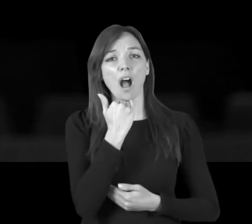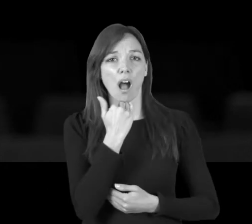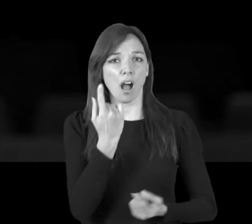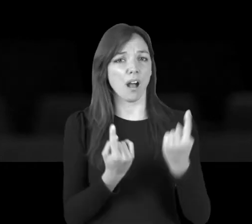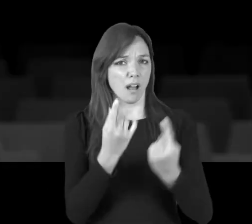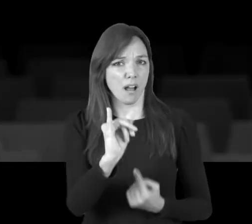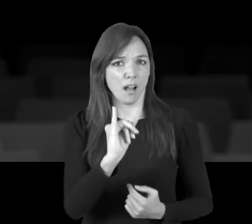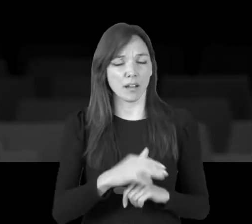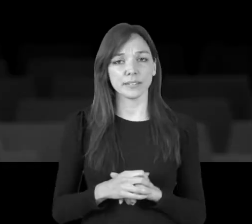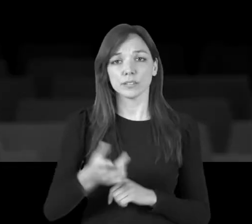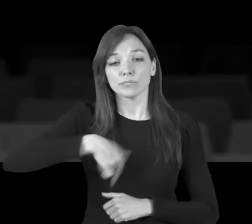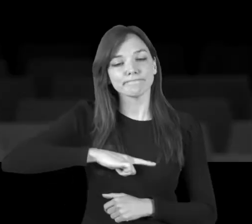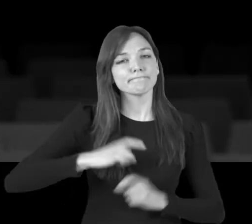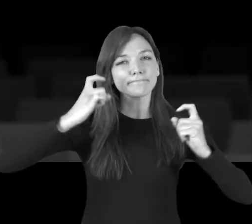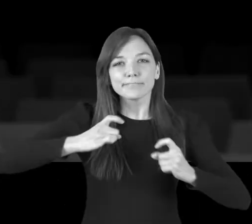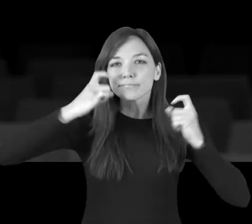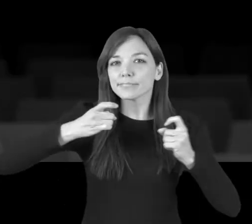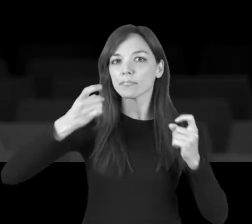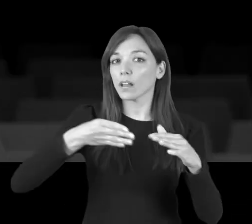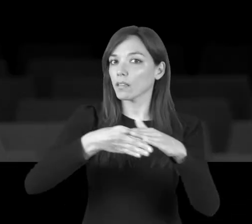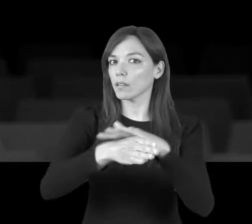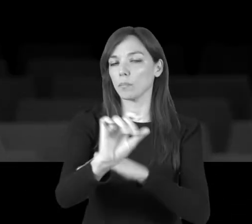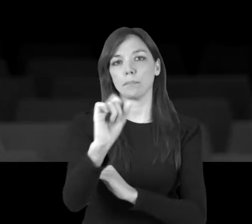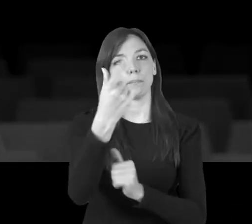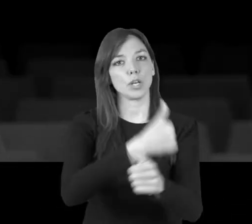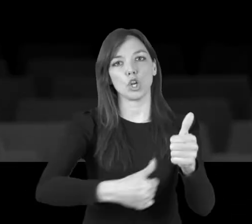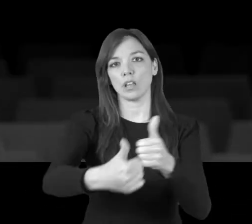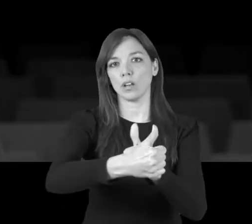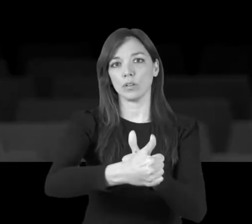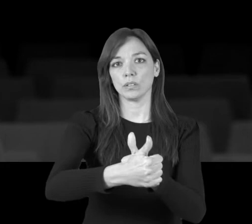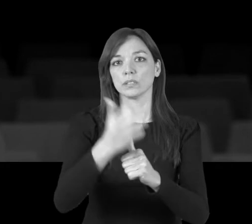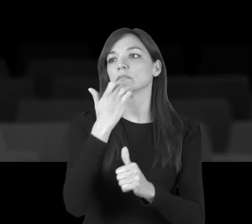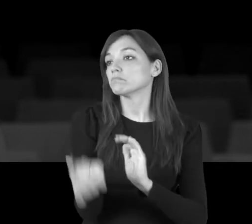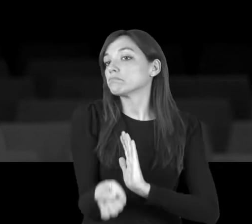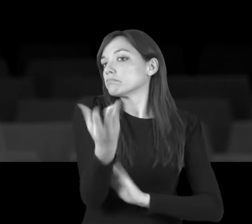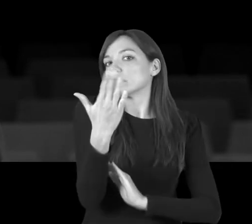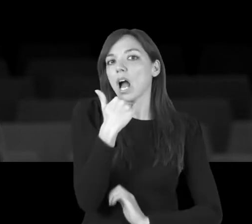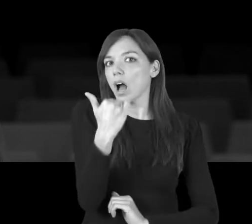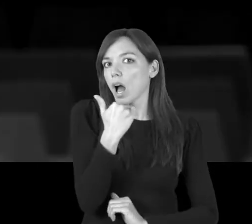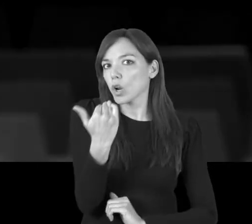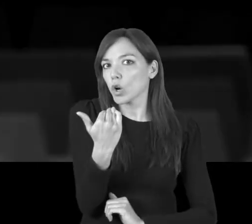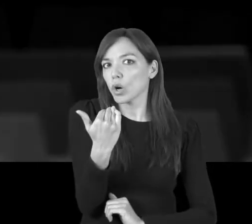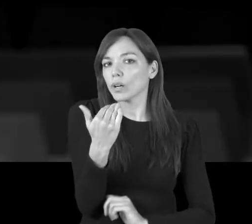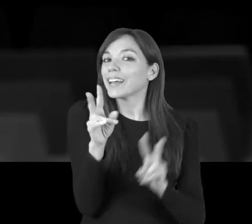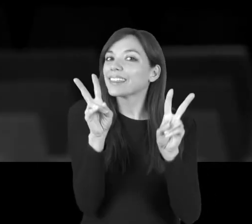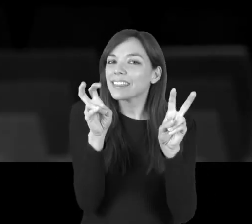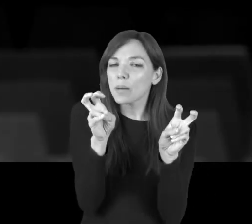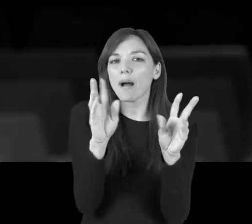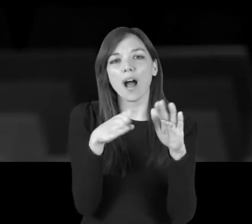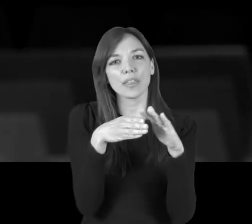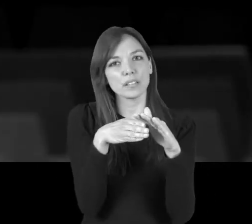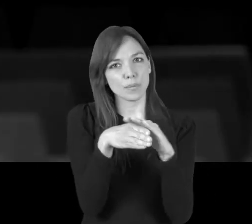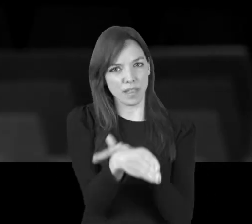que entre todos conseguir que la accesibilidad sea lo prioritario cuando tú vas a poner en práctica algo. Bueno,